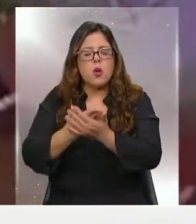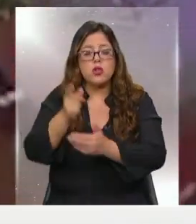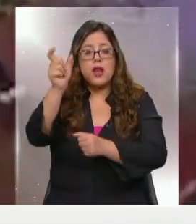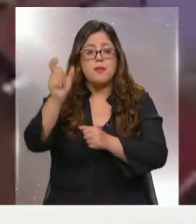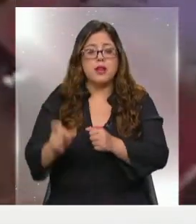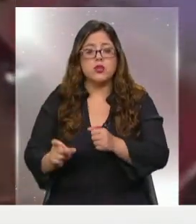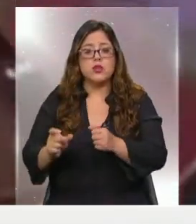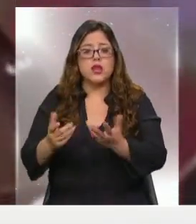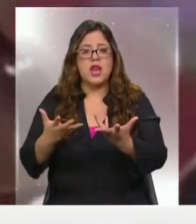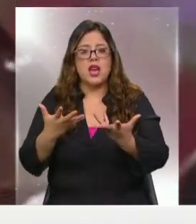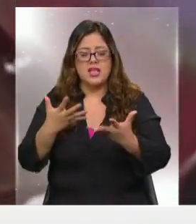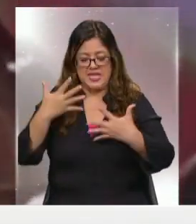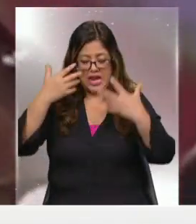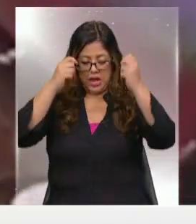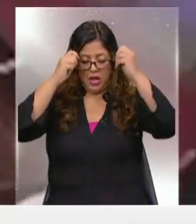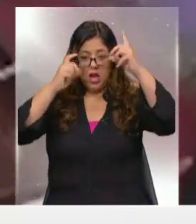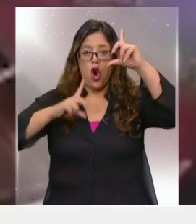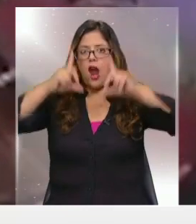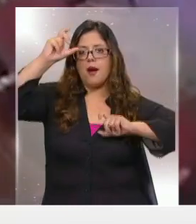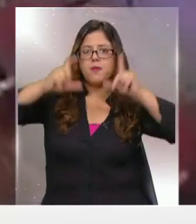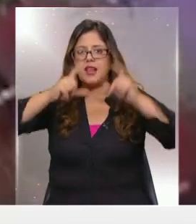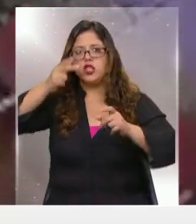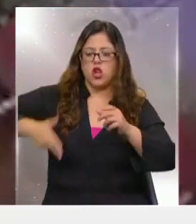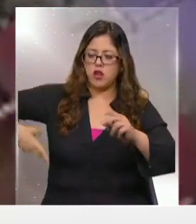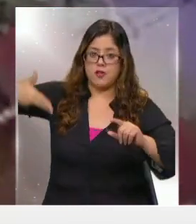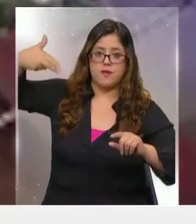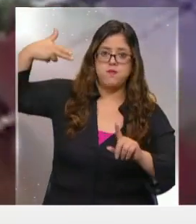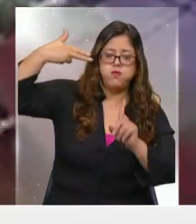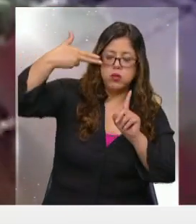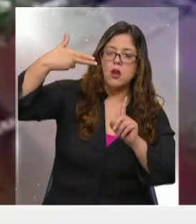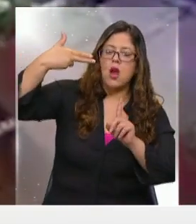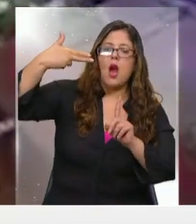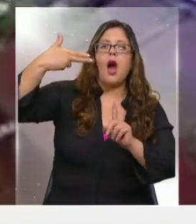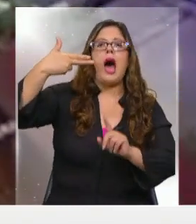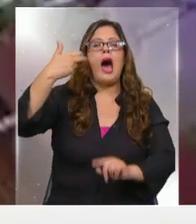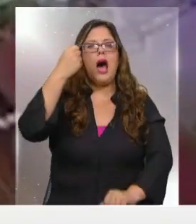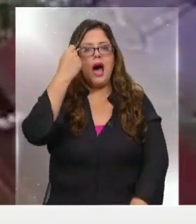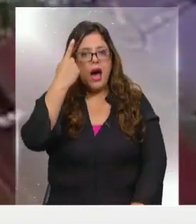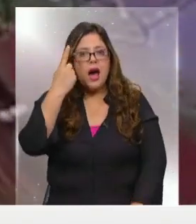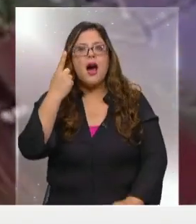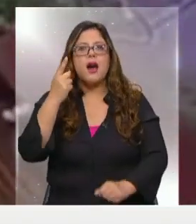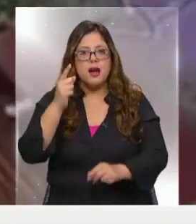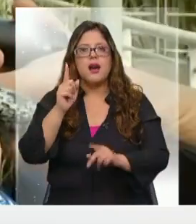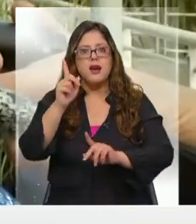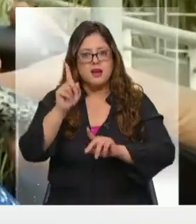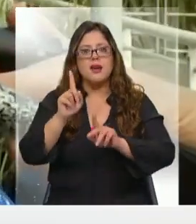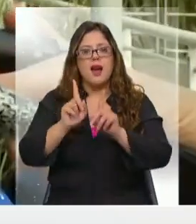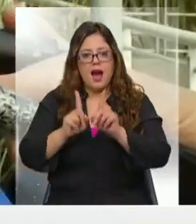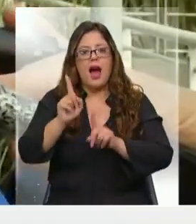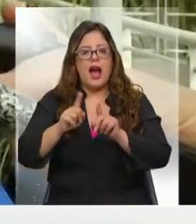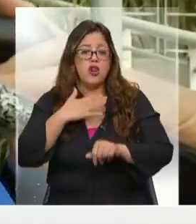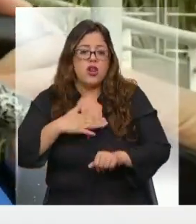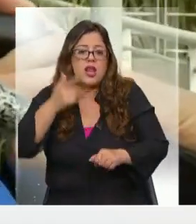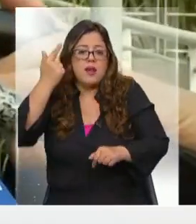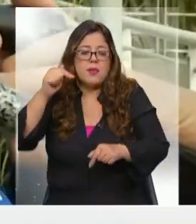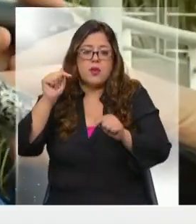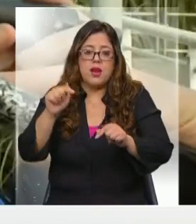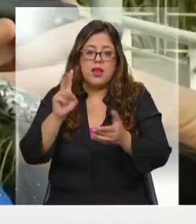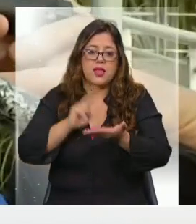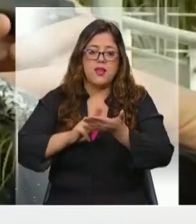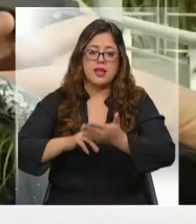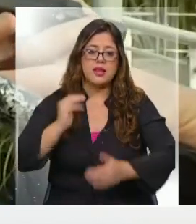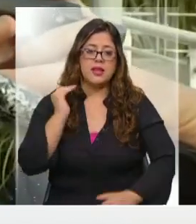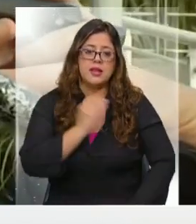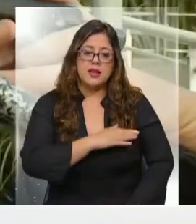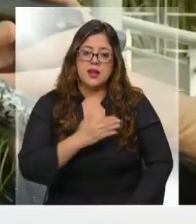con gesto y ya con el arma en la cara ya entendió, ya quieren algo más de... Pero como te digo, fue tan rápido